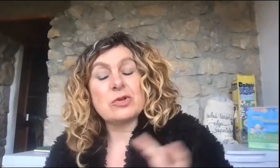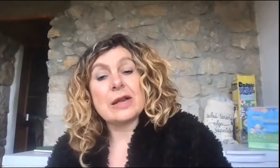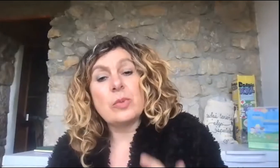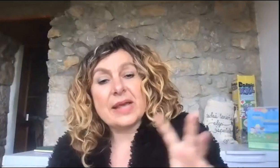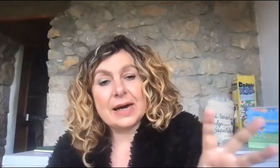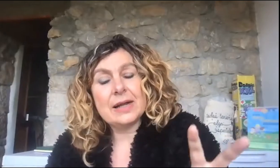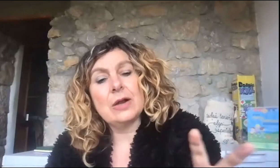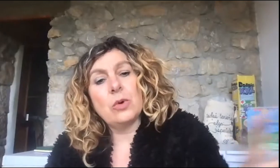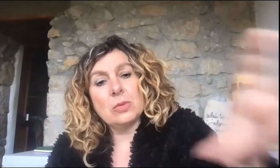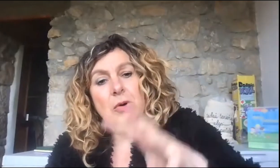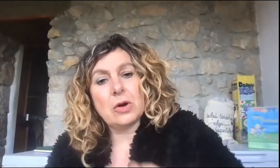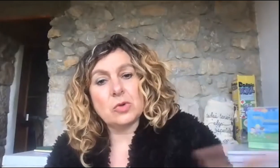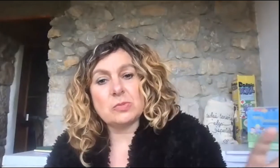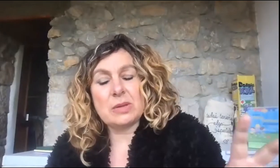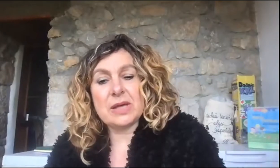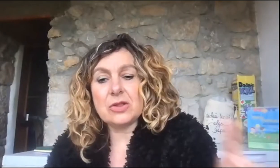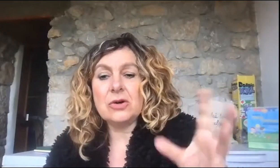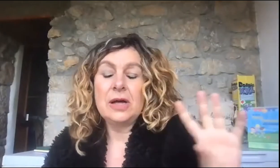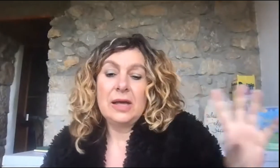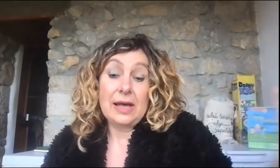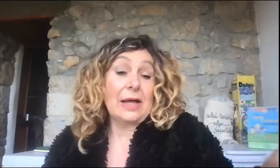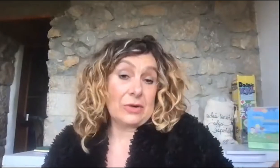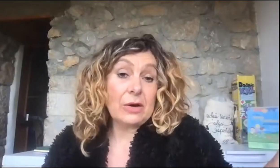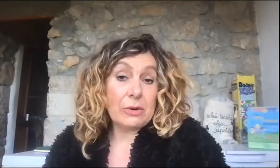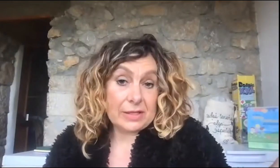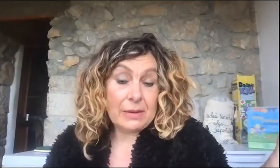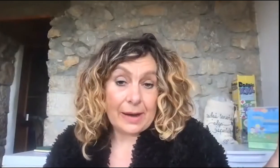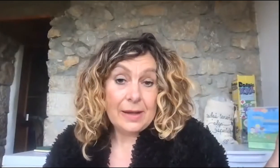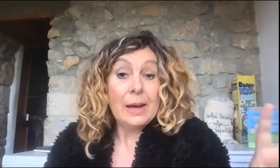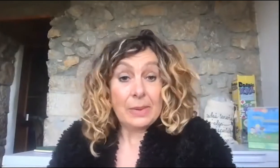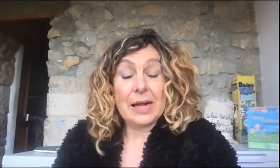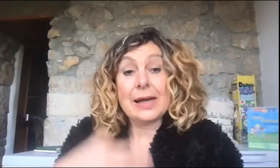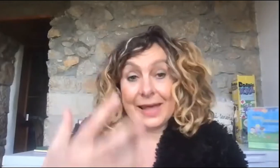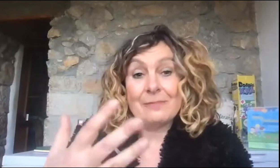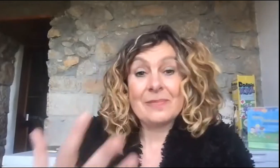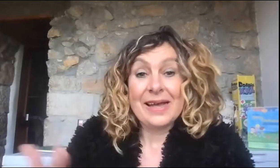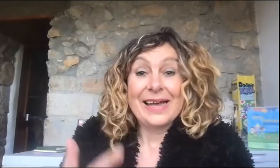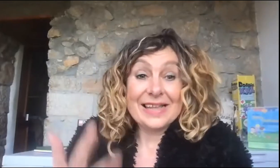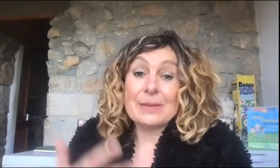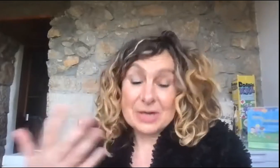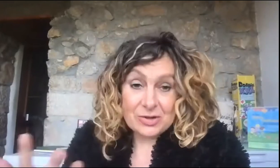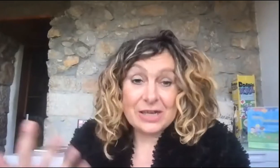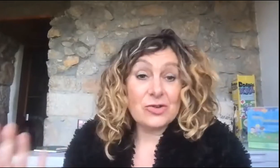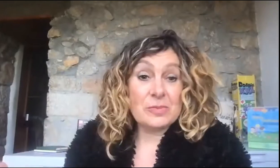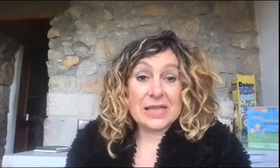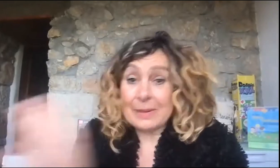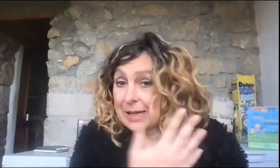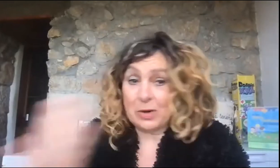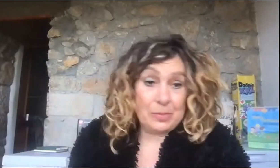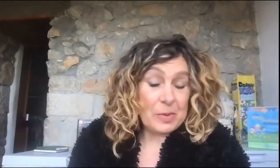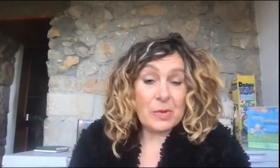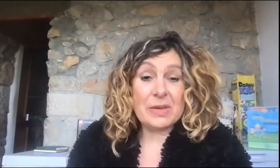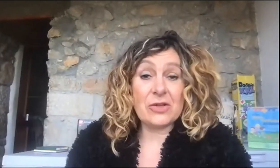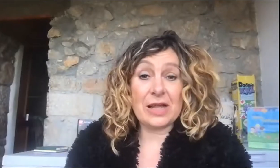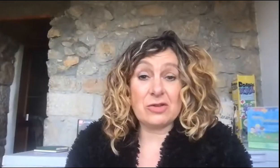Pues tenemos que reubicar el juego con mucho movimiento en la zona de juego activa para que esa persona que yo os comentaba que